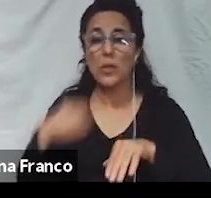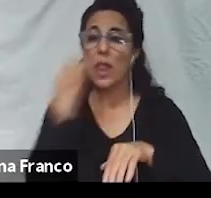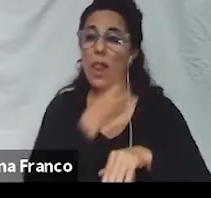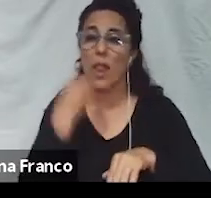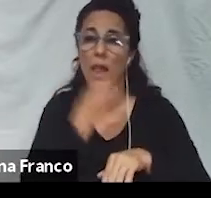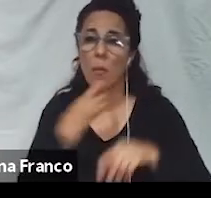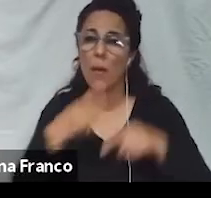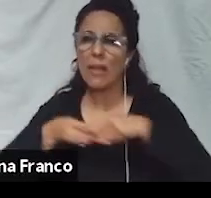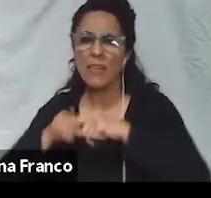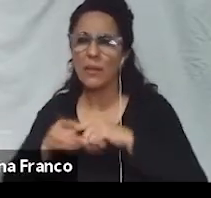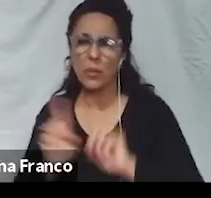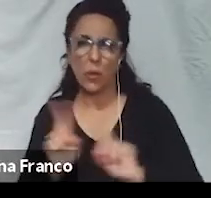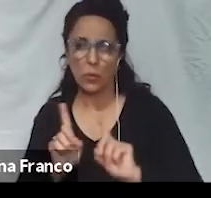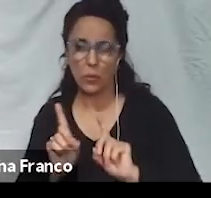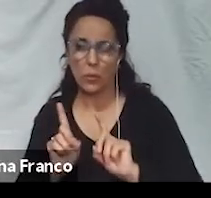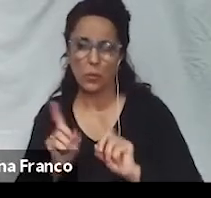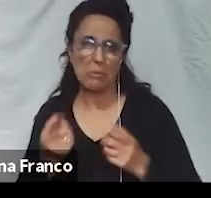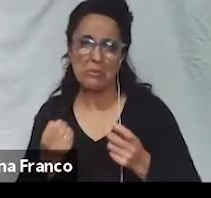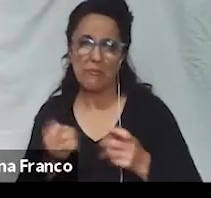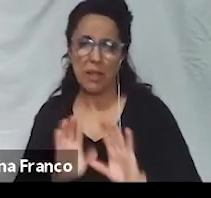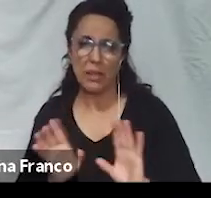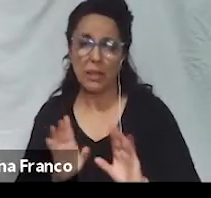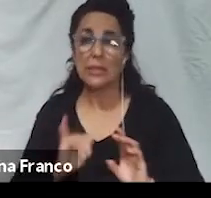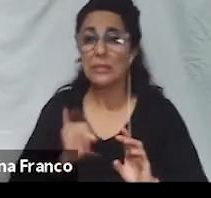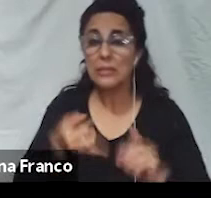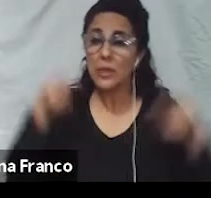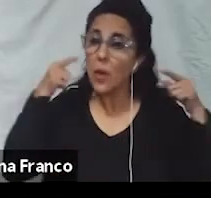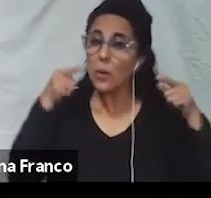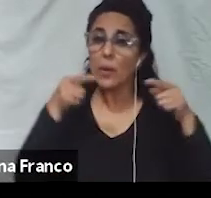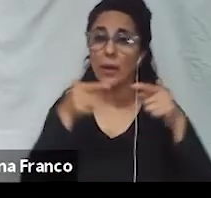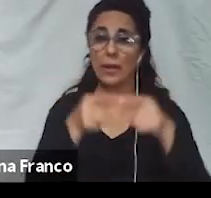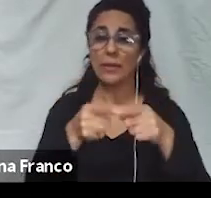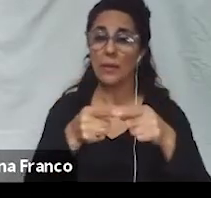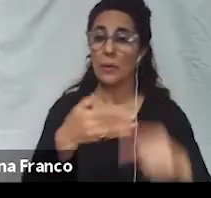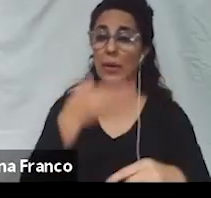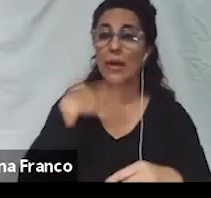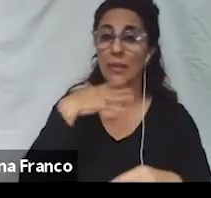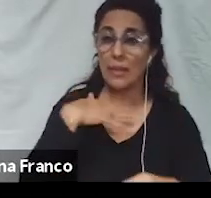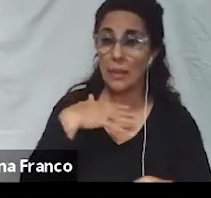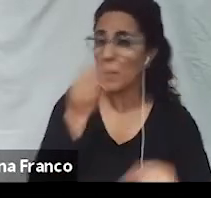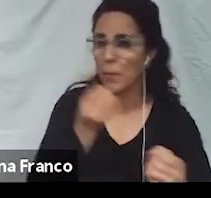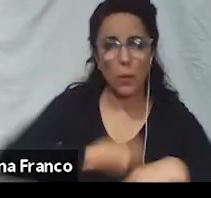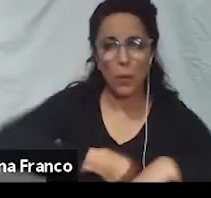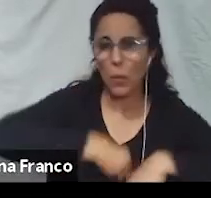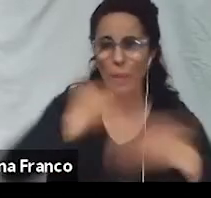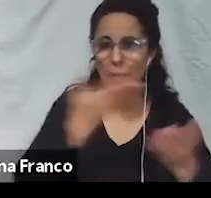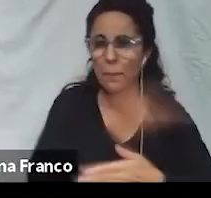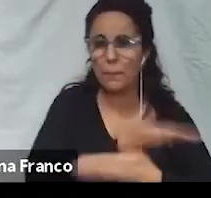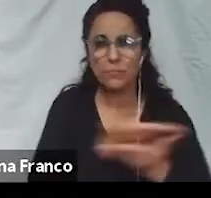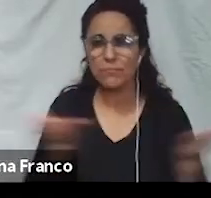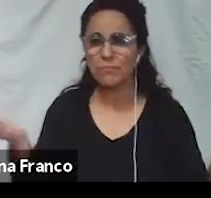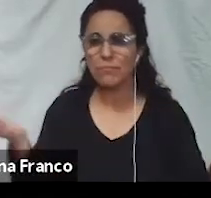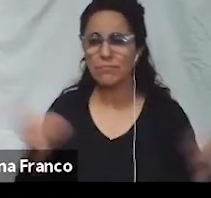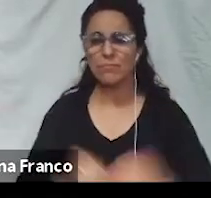usar tanto lenguaje técnico, sino tener el objetivo de que sea comprensible para cualquier